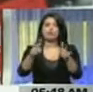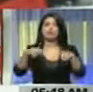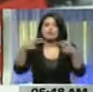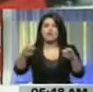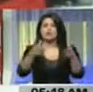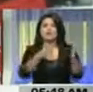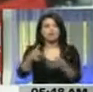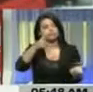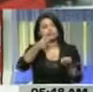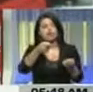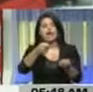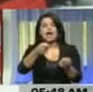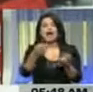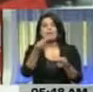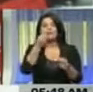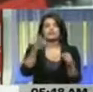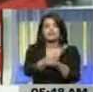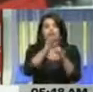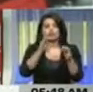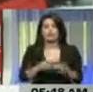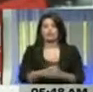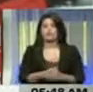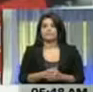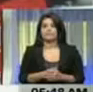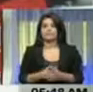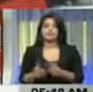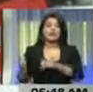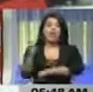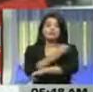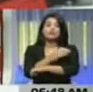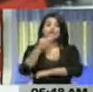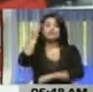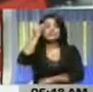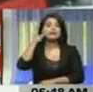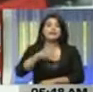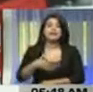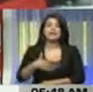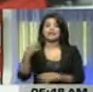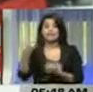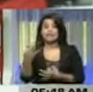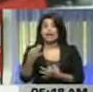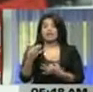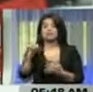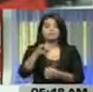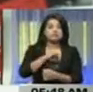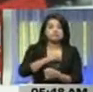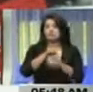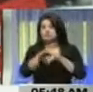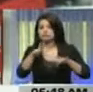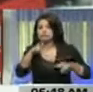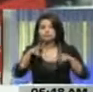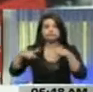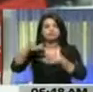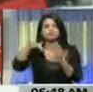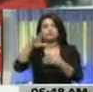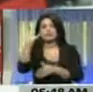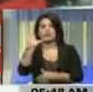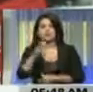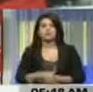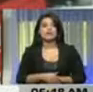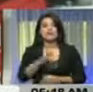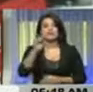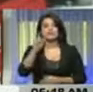abastecimiento soberano. La derecha pretende llenar de violencia y terror la ciudad de Caracas. Sobre todo sobre este tema, le mandamos